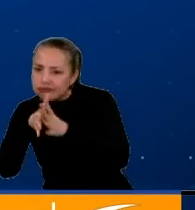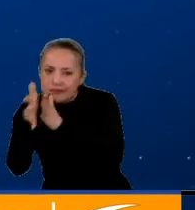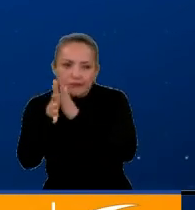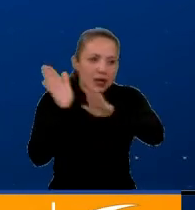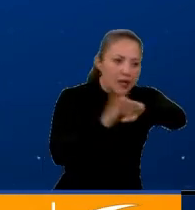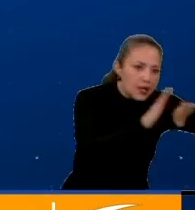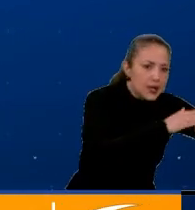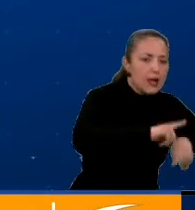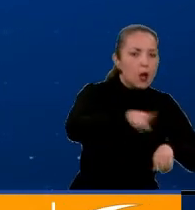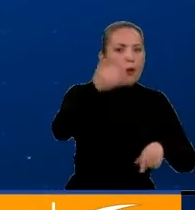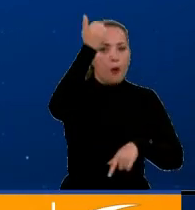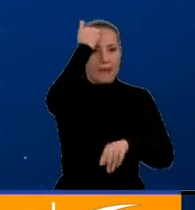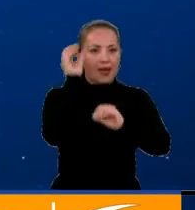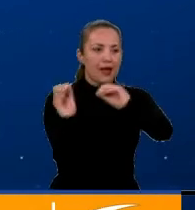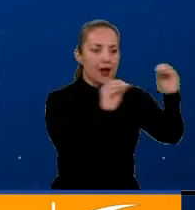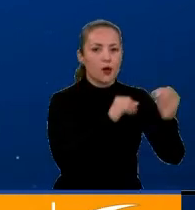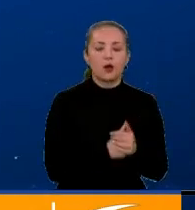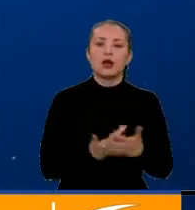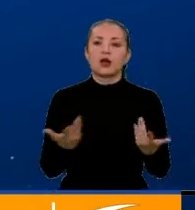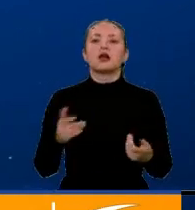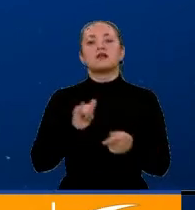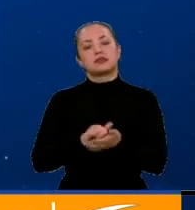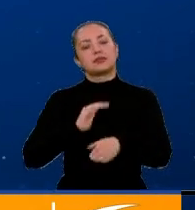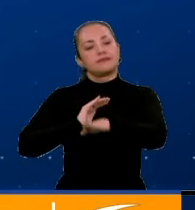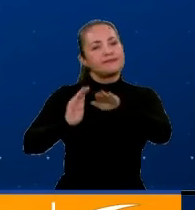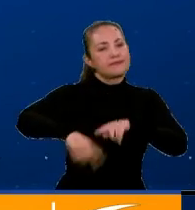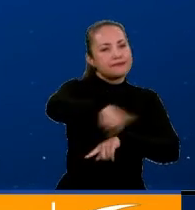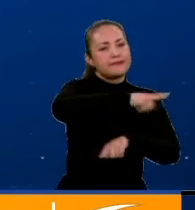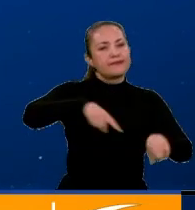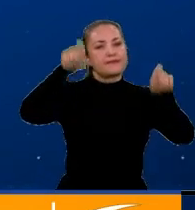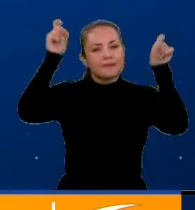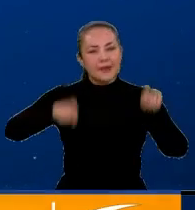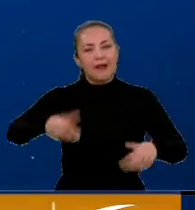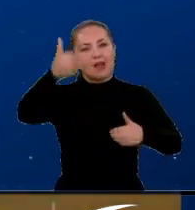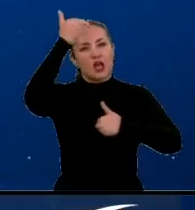medio de pedagogías. Los invitamos, por favor, a que tengamos más